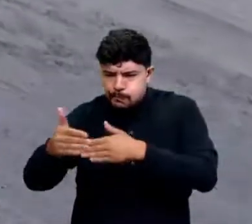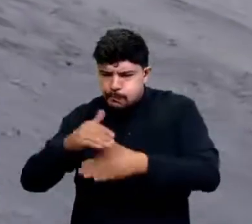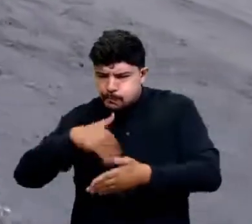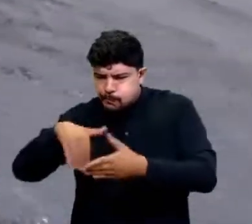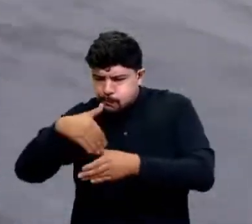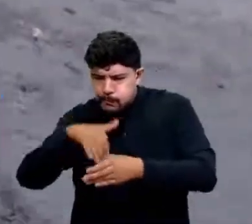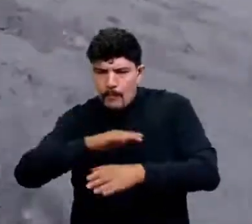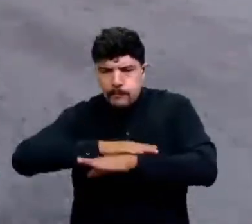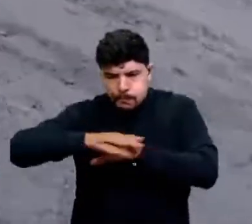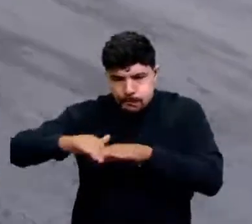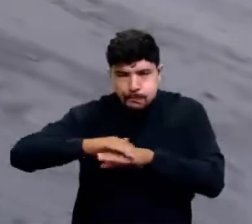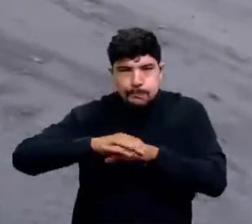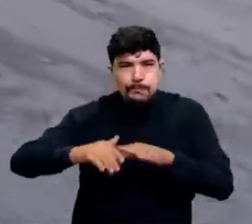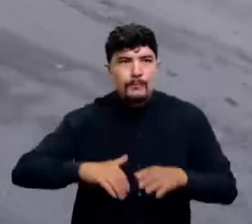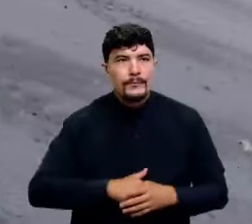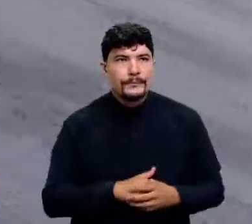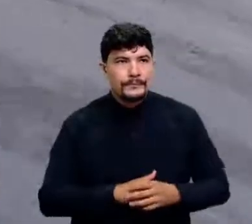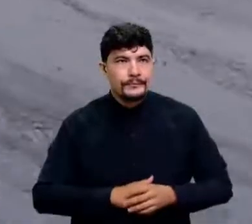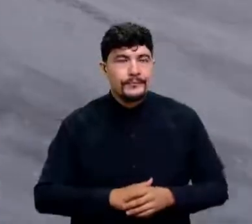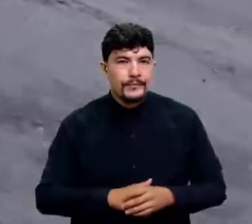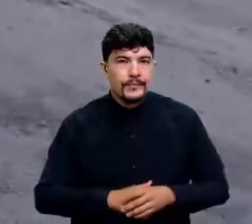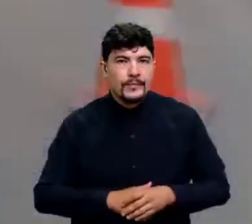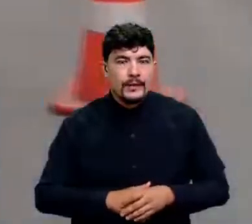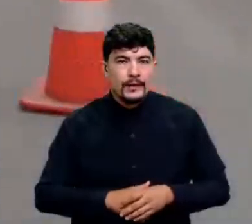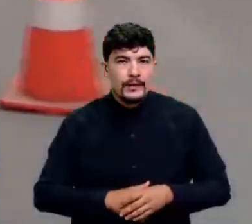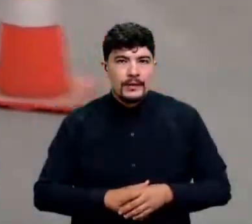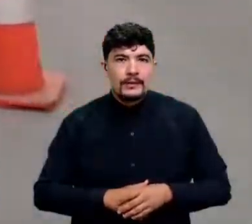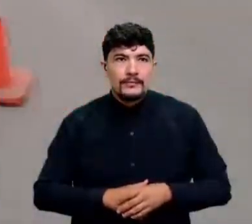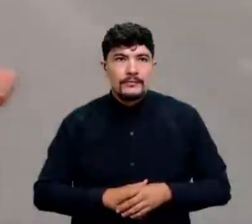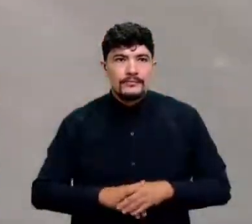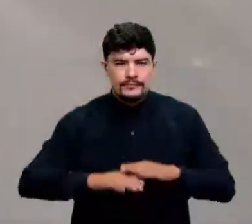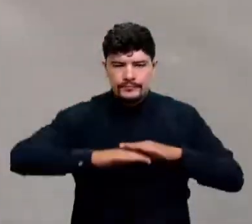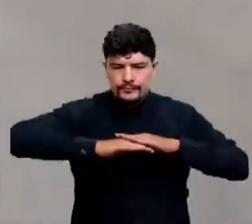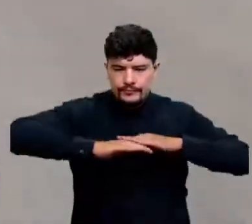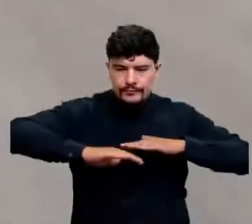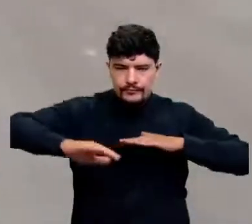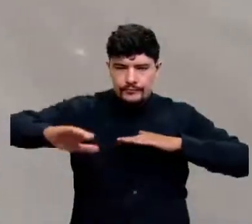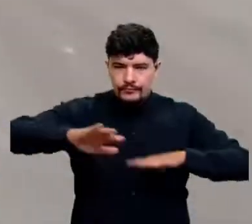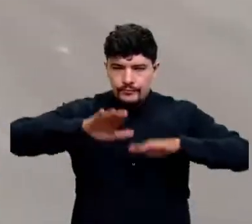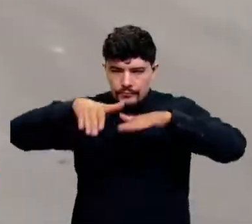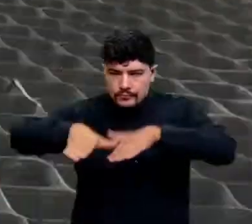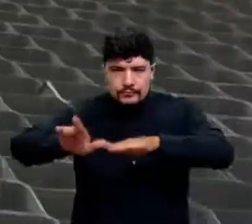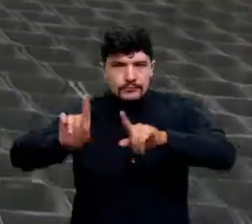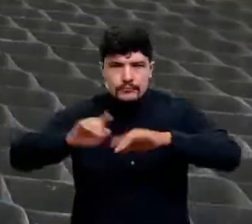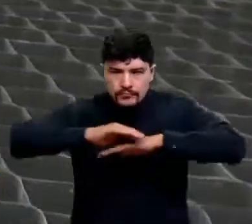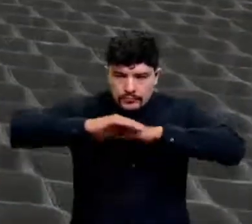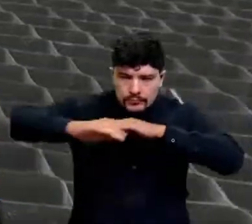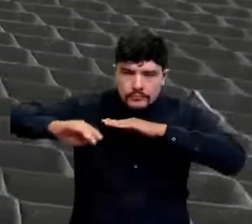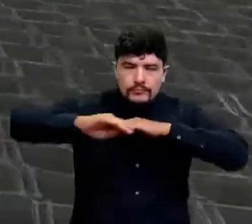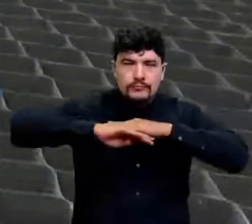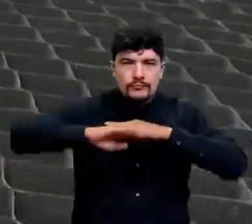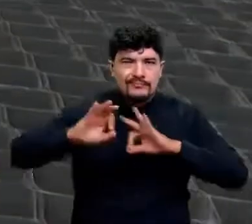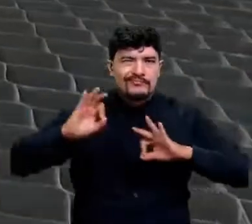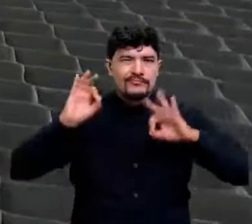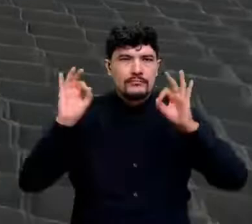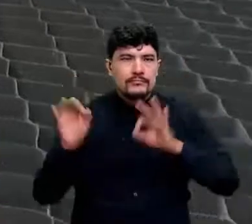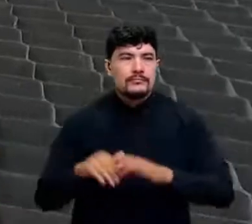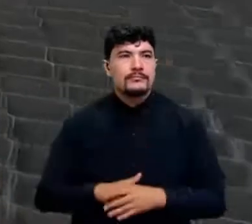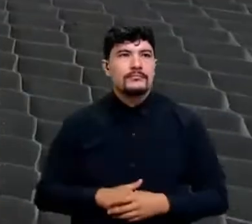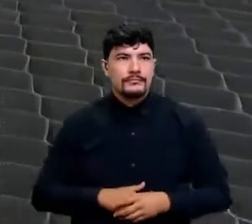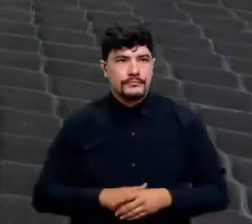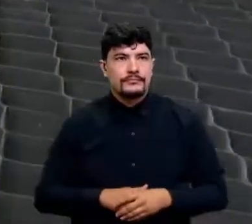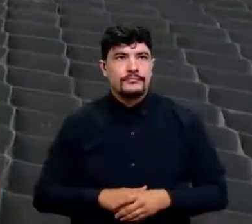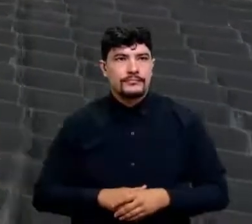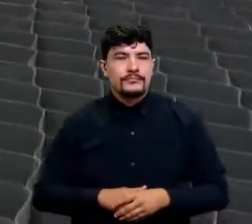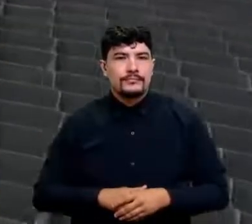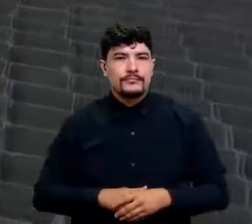del pavimento asfáltico, de la estructura del pavimento, perdón, reciclado de pavimento asfáltico,